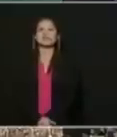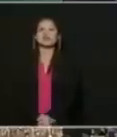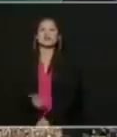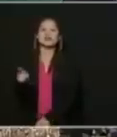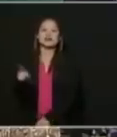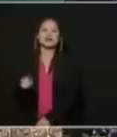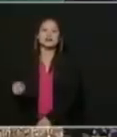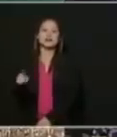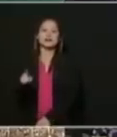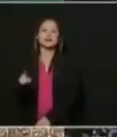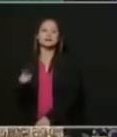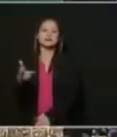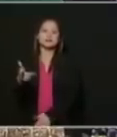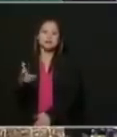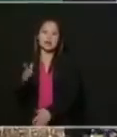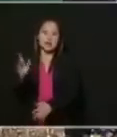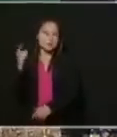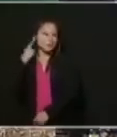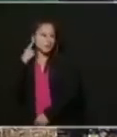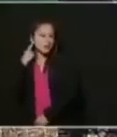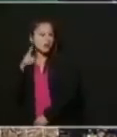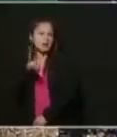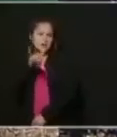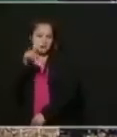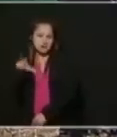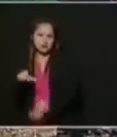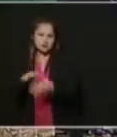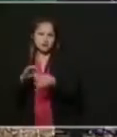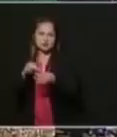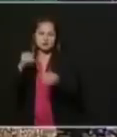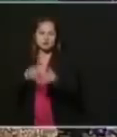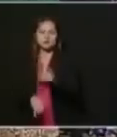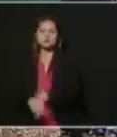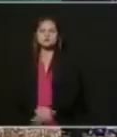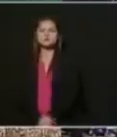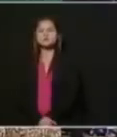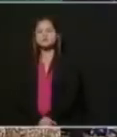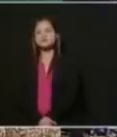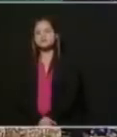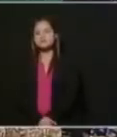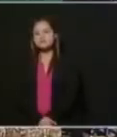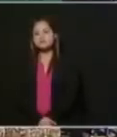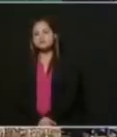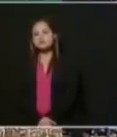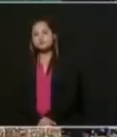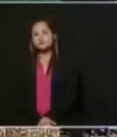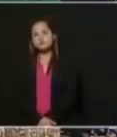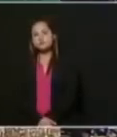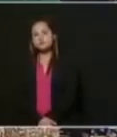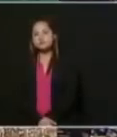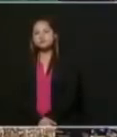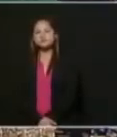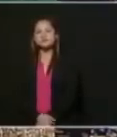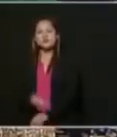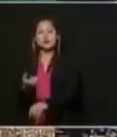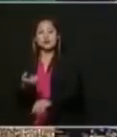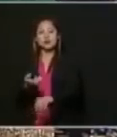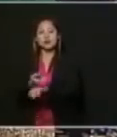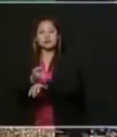ahorita lo describimos, maestro. Del municipio de Ayutla de los Libres, estado de Guerrero,